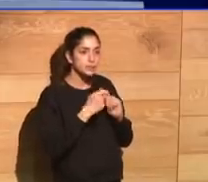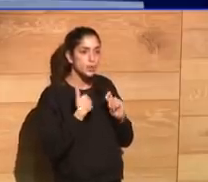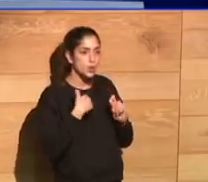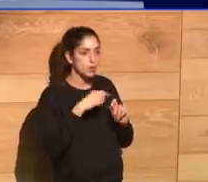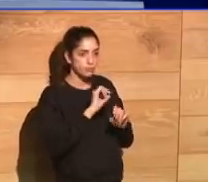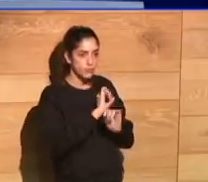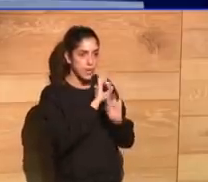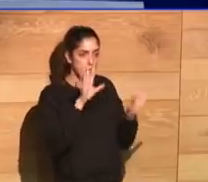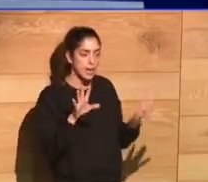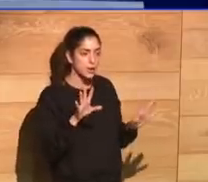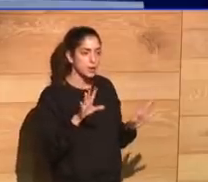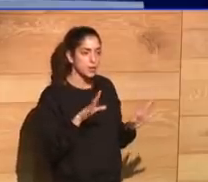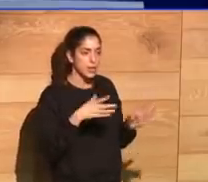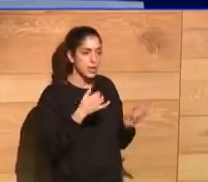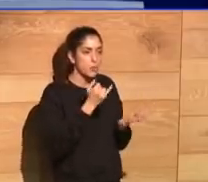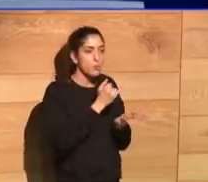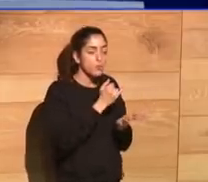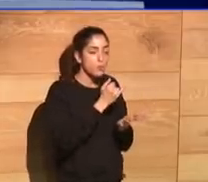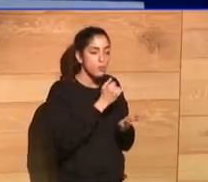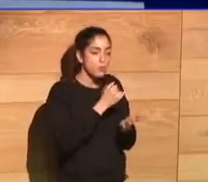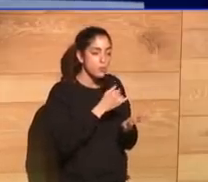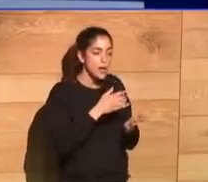quién estaba probando aquí, Juan.